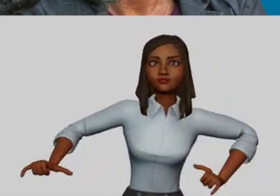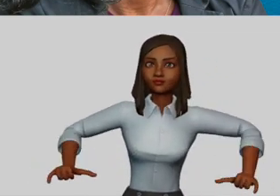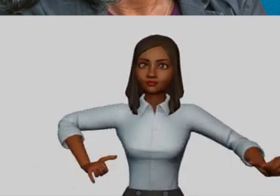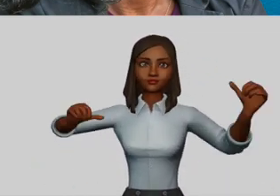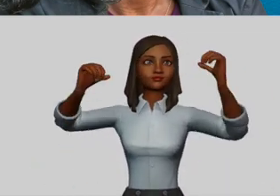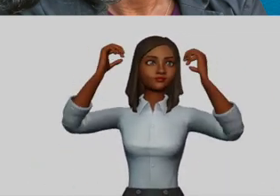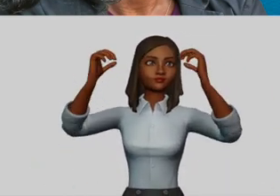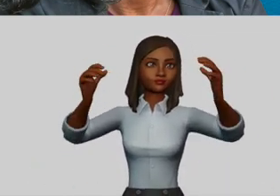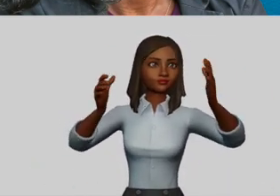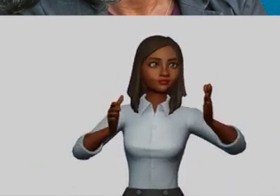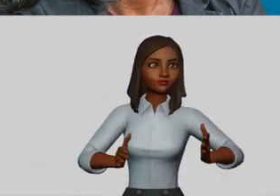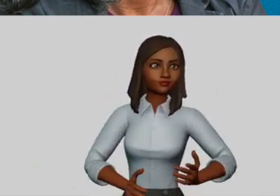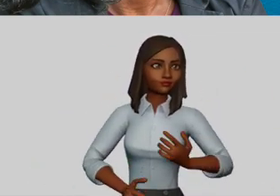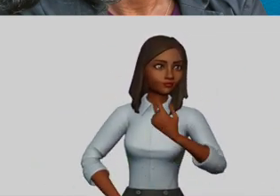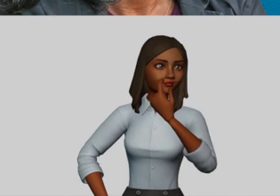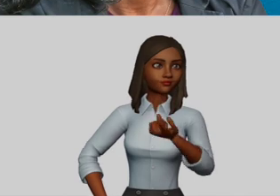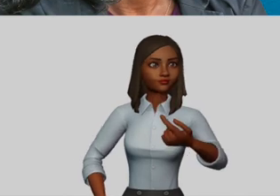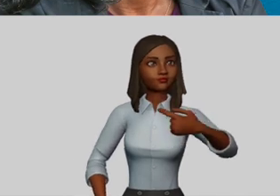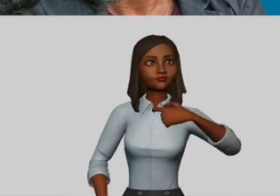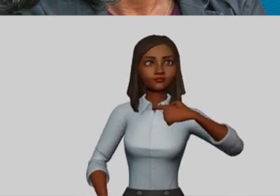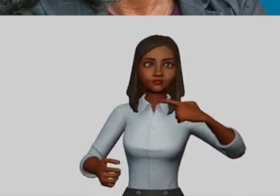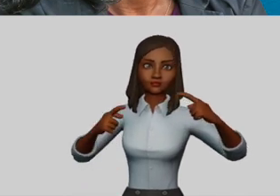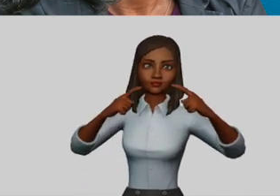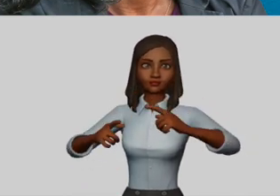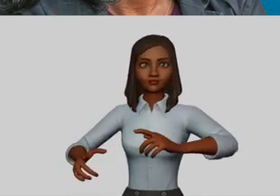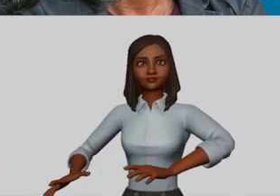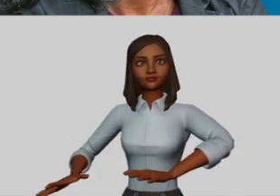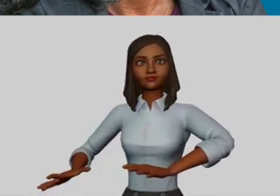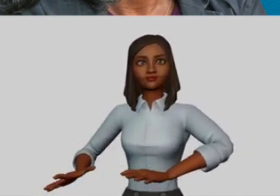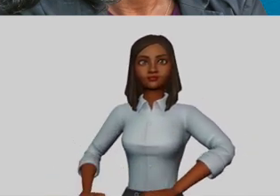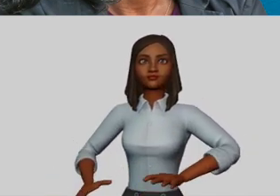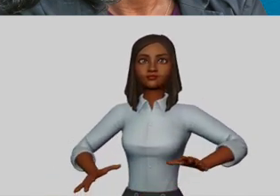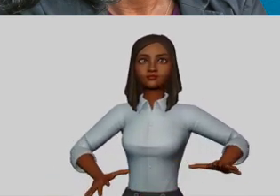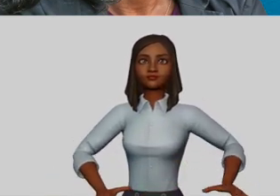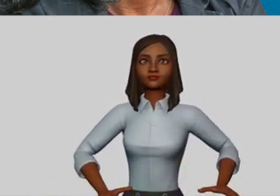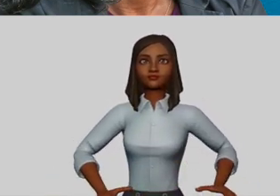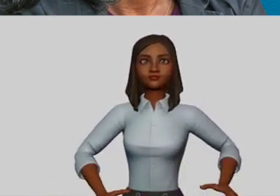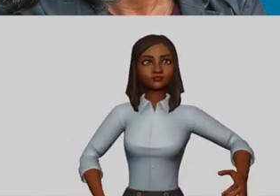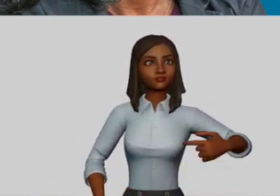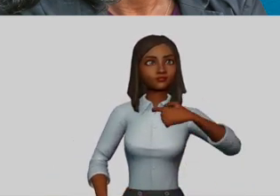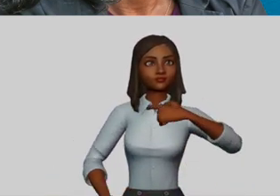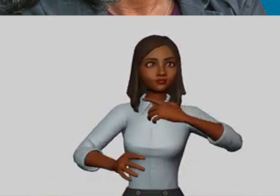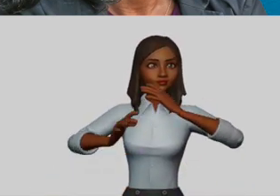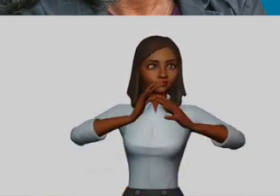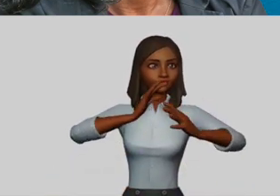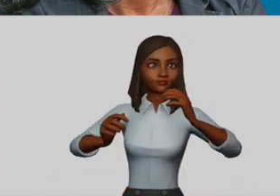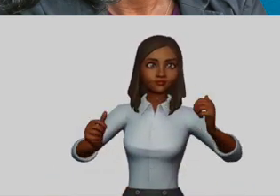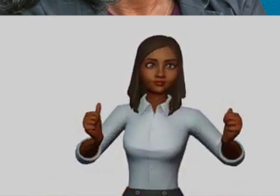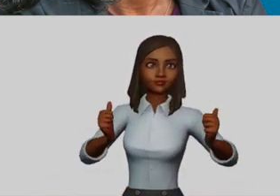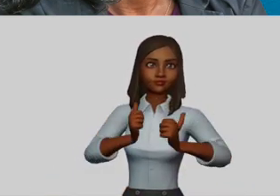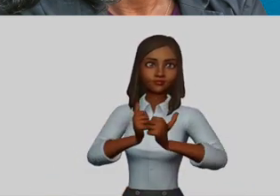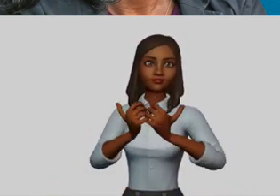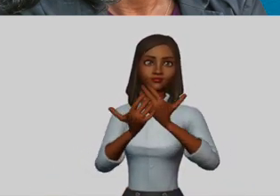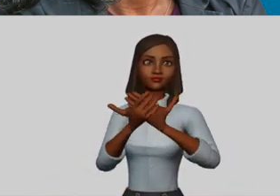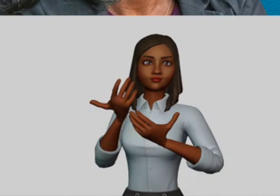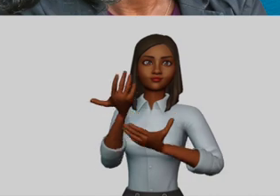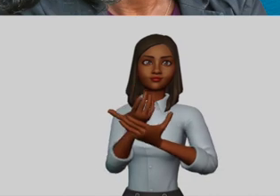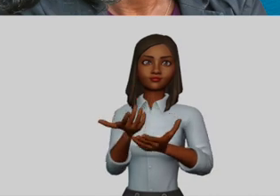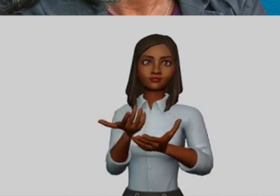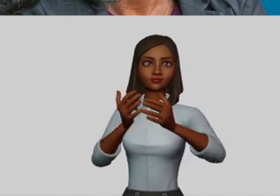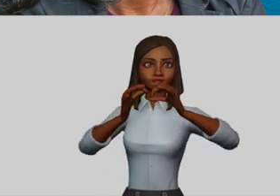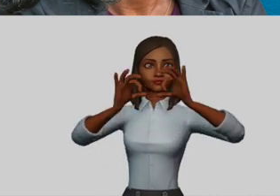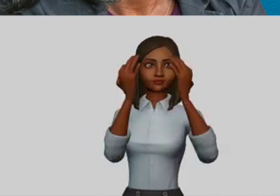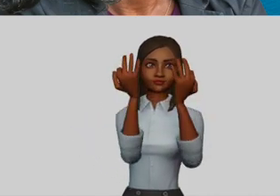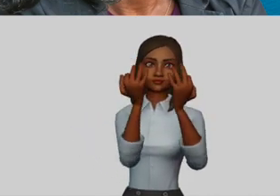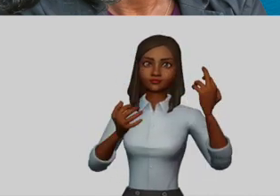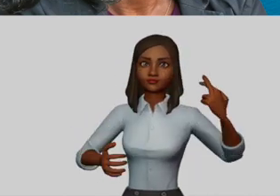misma. Porque si alguien me pregunta a mí, oye, Yami, tú eres católica, yo te puedo decir exactamente por qué yo soy católica. No que mi padre